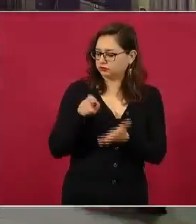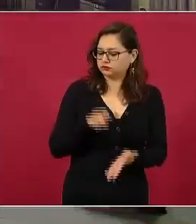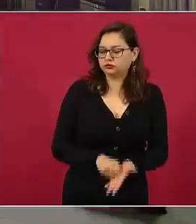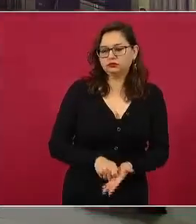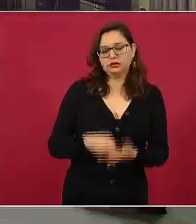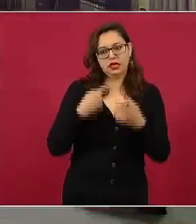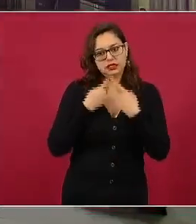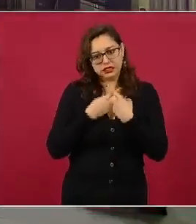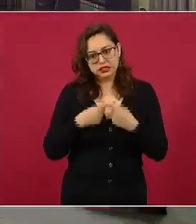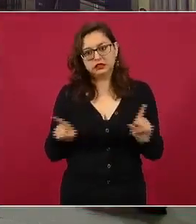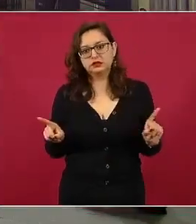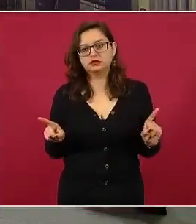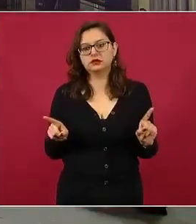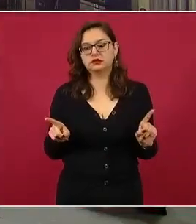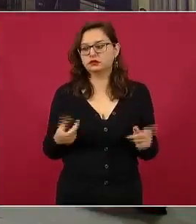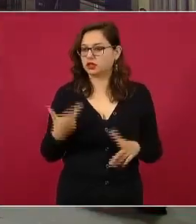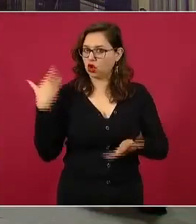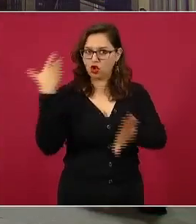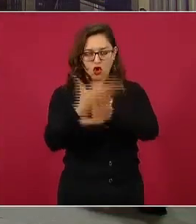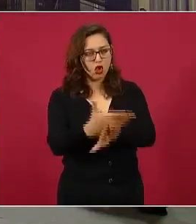que se lanzaran en contra de nosotros,